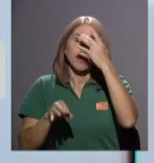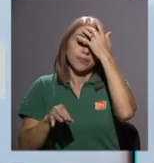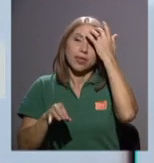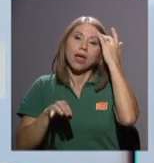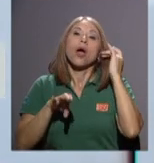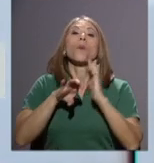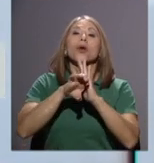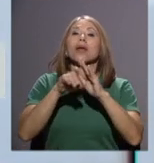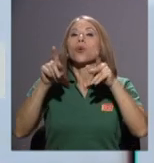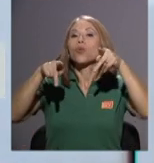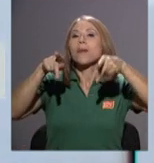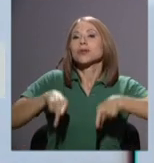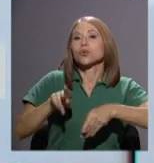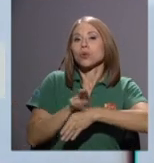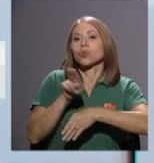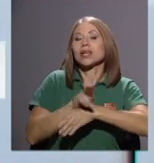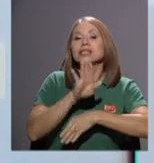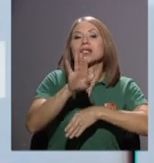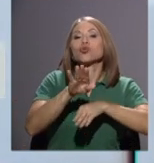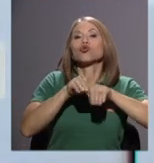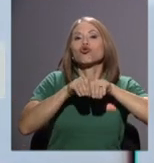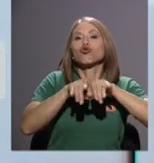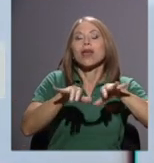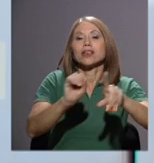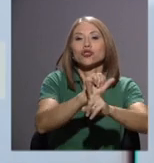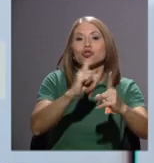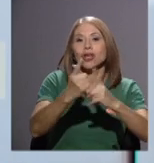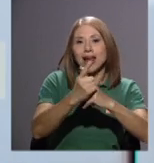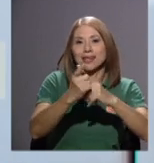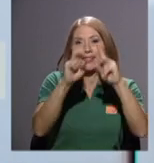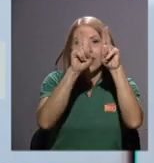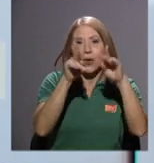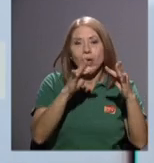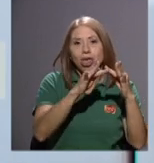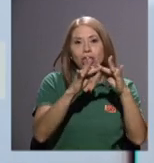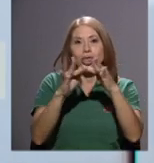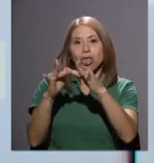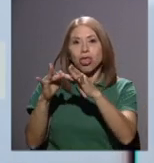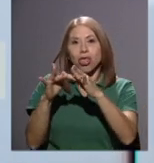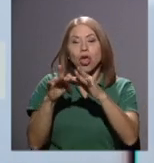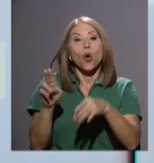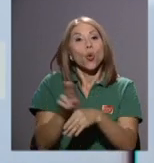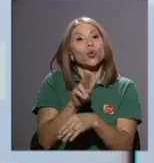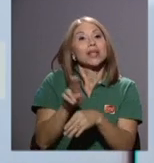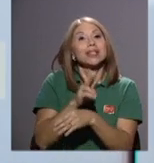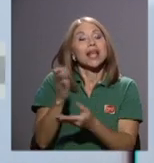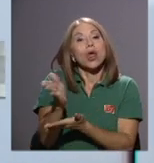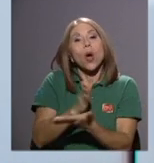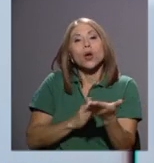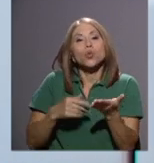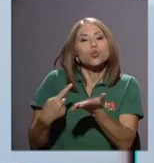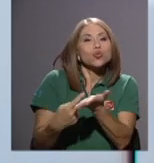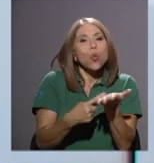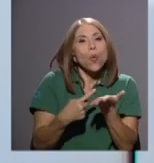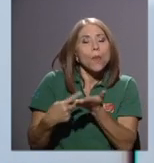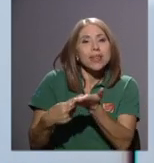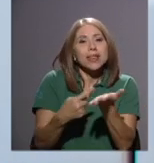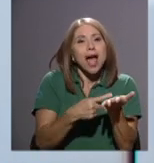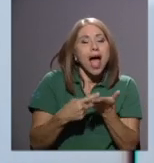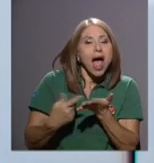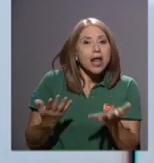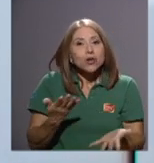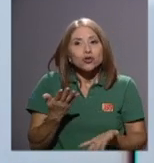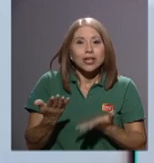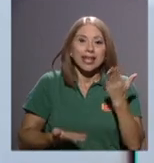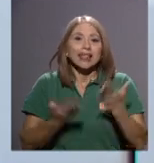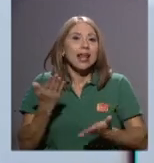sus redes sociales y ha utilizado algunos discursos que pueden resultar para un grupo de personas totalmente deficitarios.